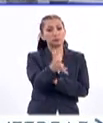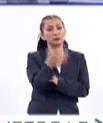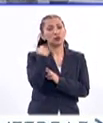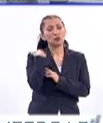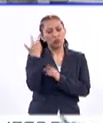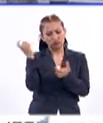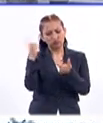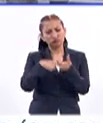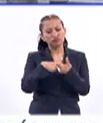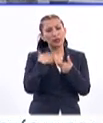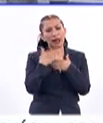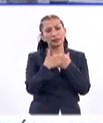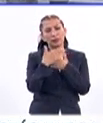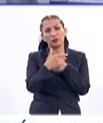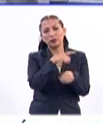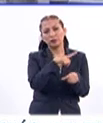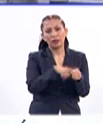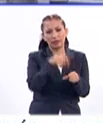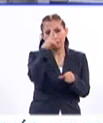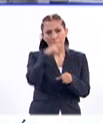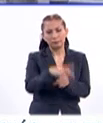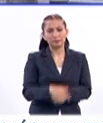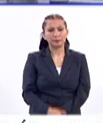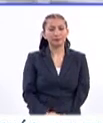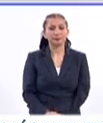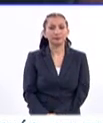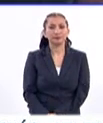a sumarse al Archivo General de la Nación.